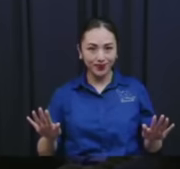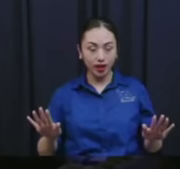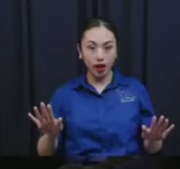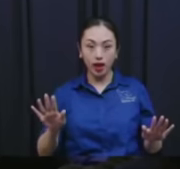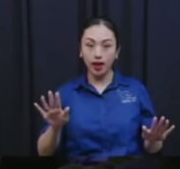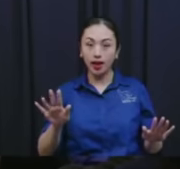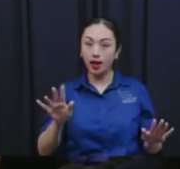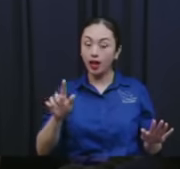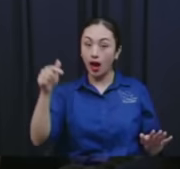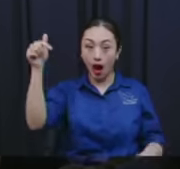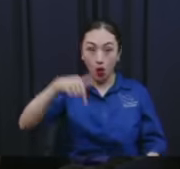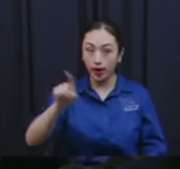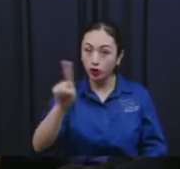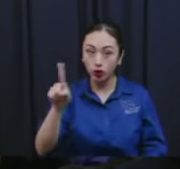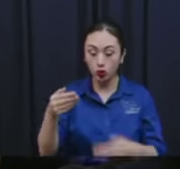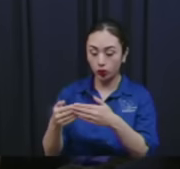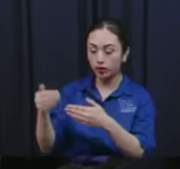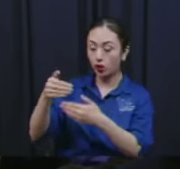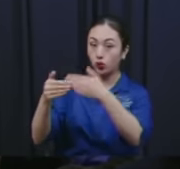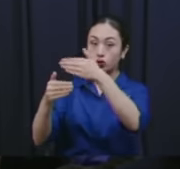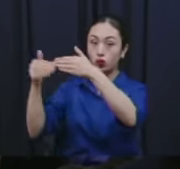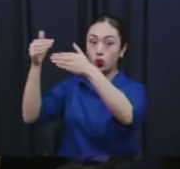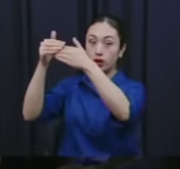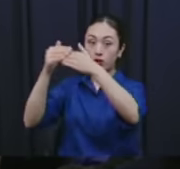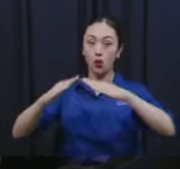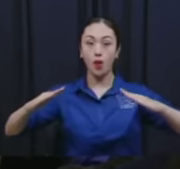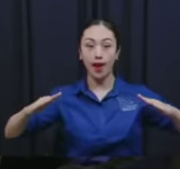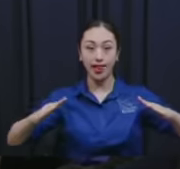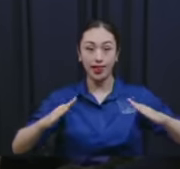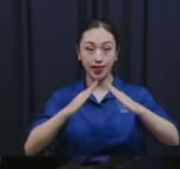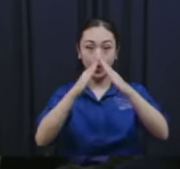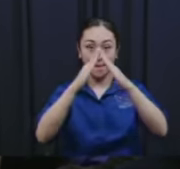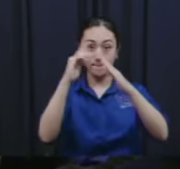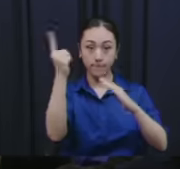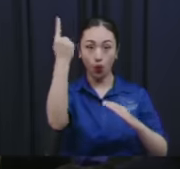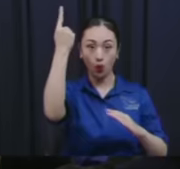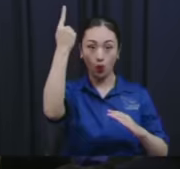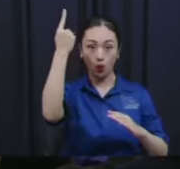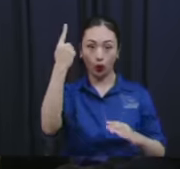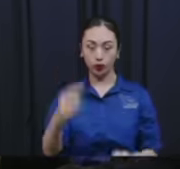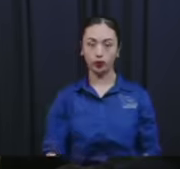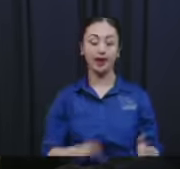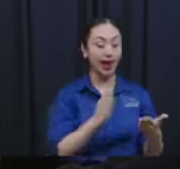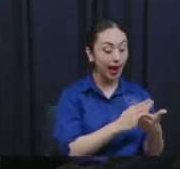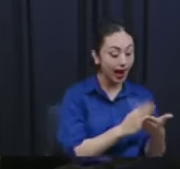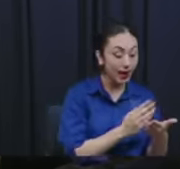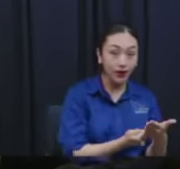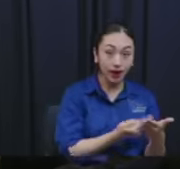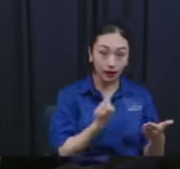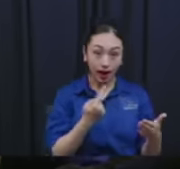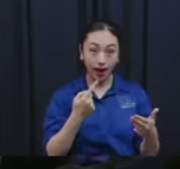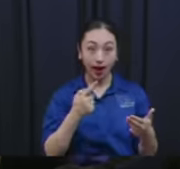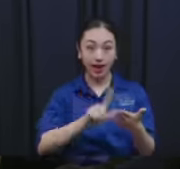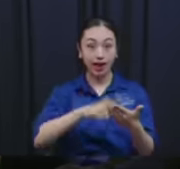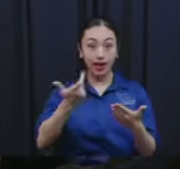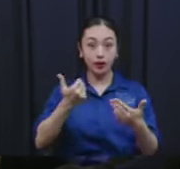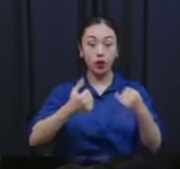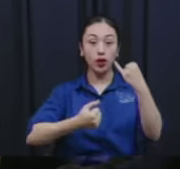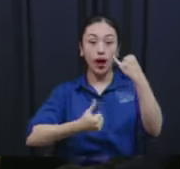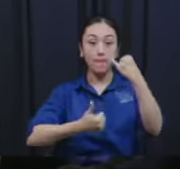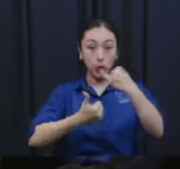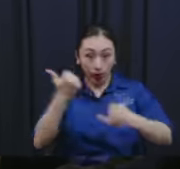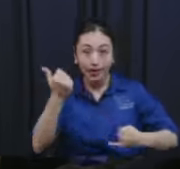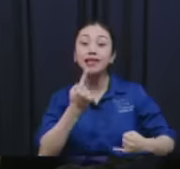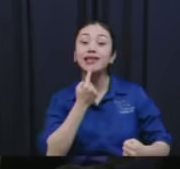hay templo no hay templo y la Biblia dice en apocalipsis 11 que tiene que haber